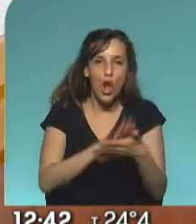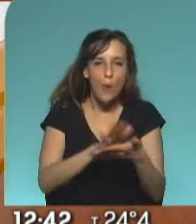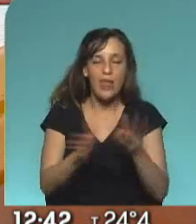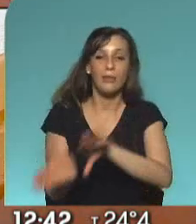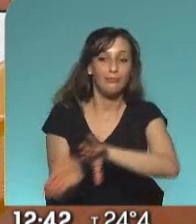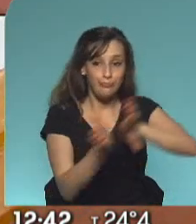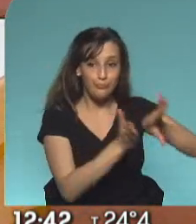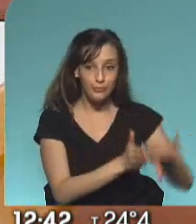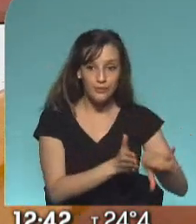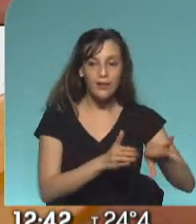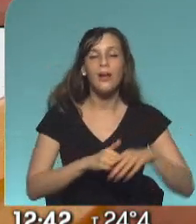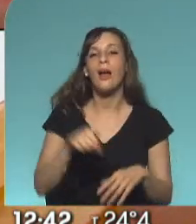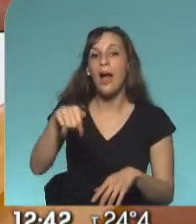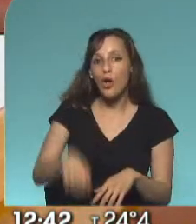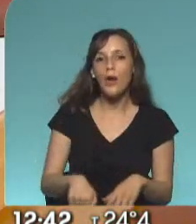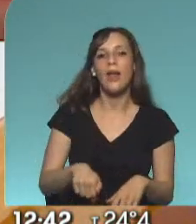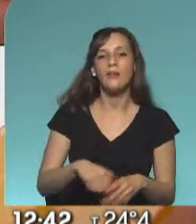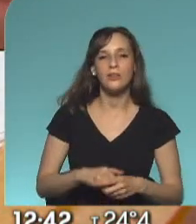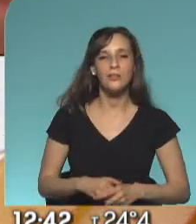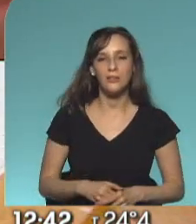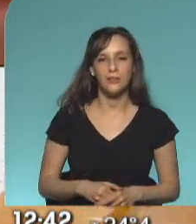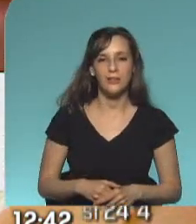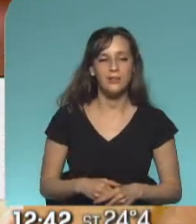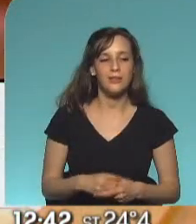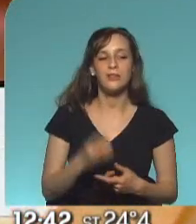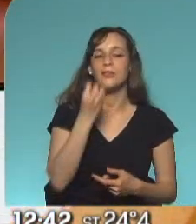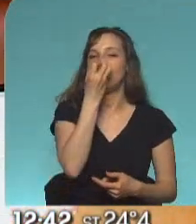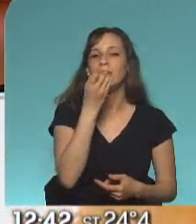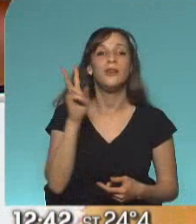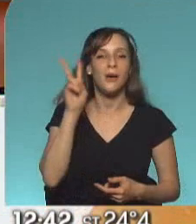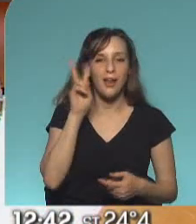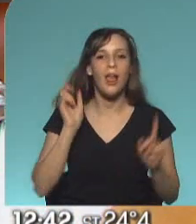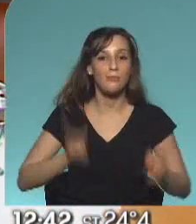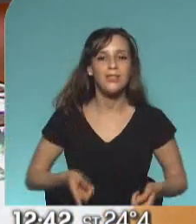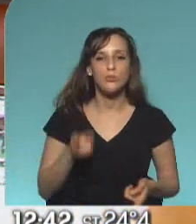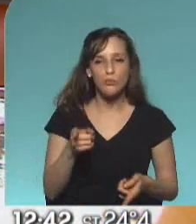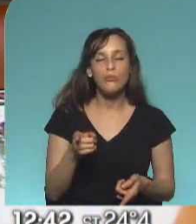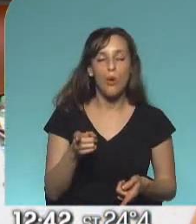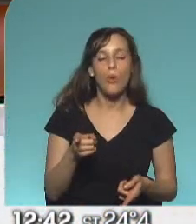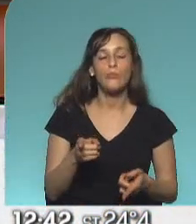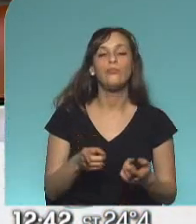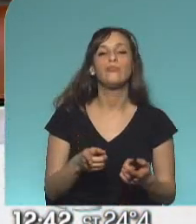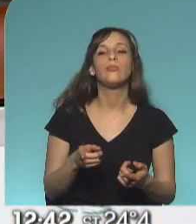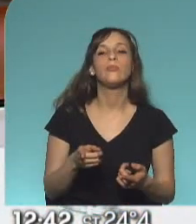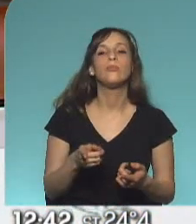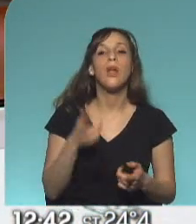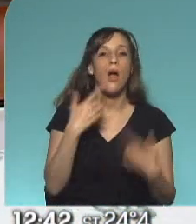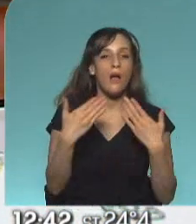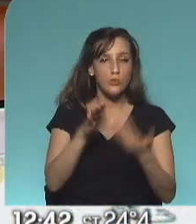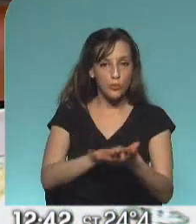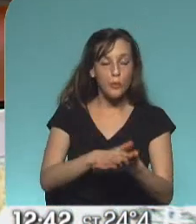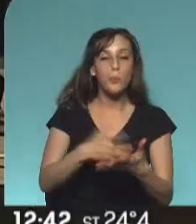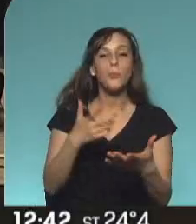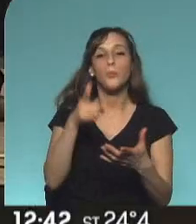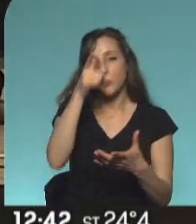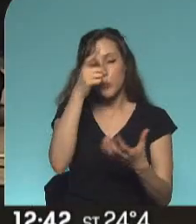Vamos a Florencio Varela, allí estuvo el gobernador Axel Kicillof, entrega de nuevos patrulleros para la policía de la provincia de Buenos